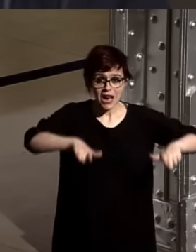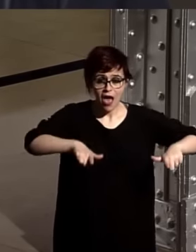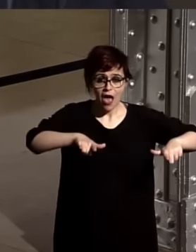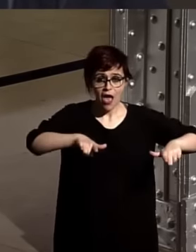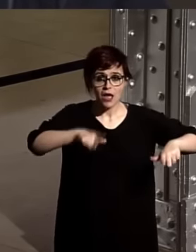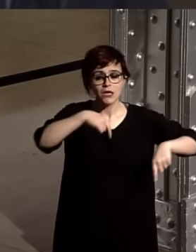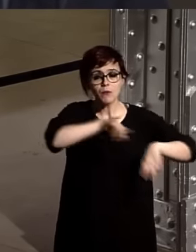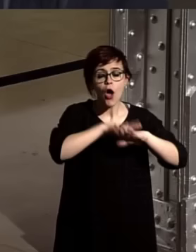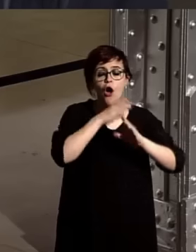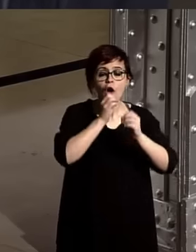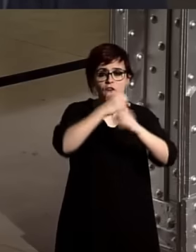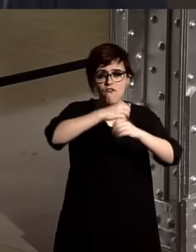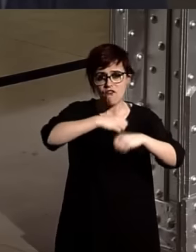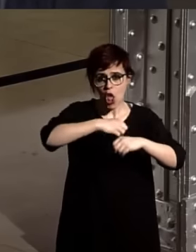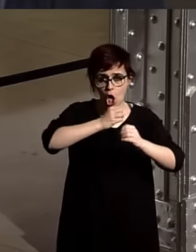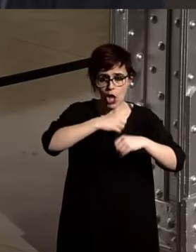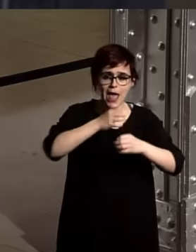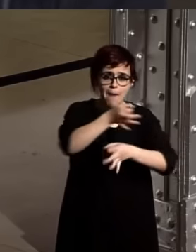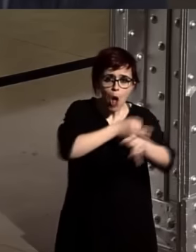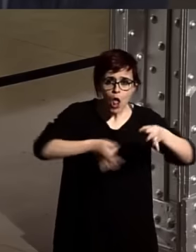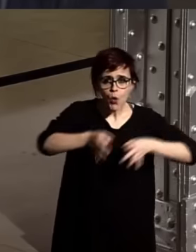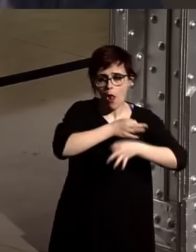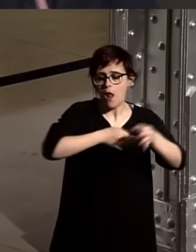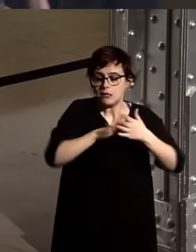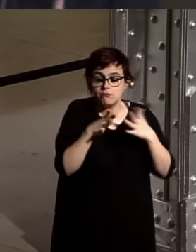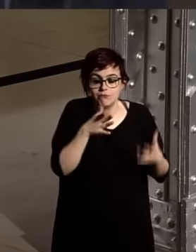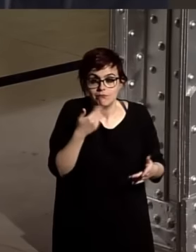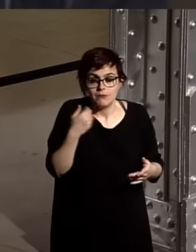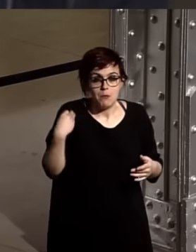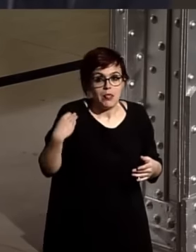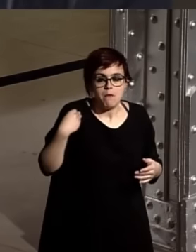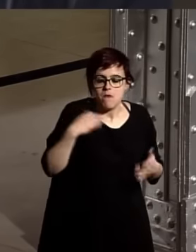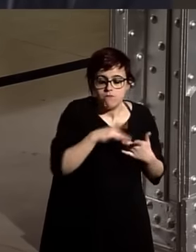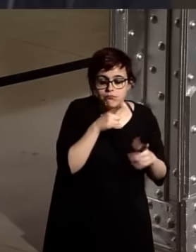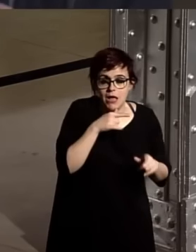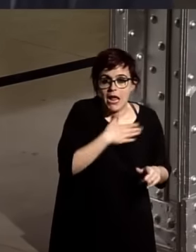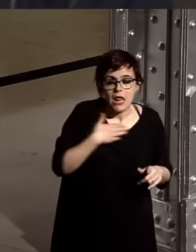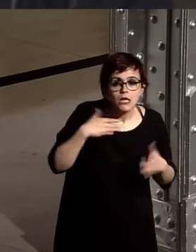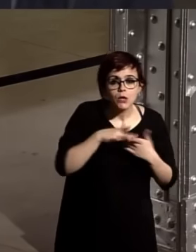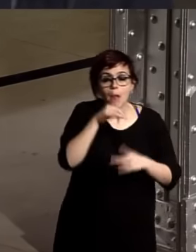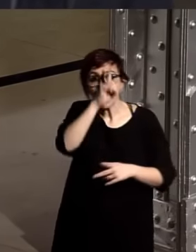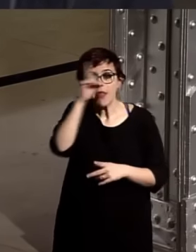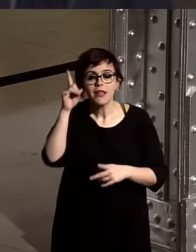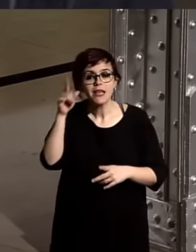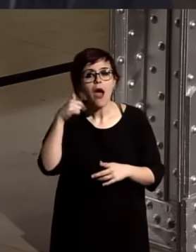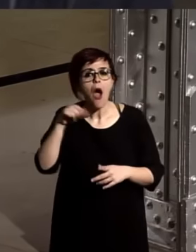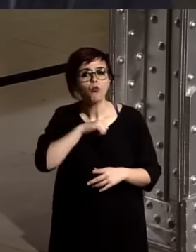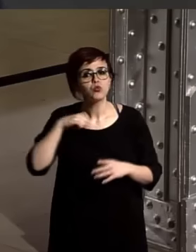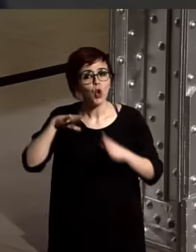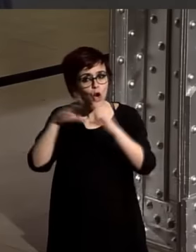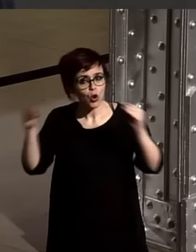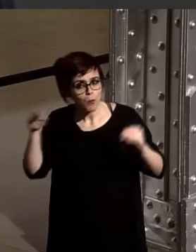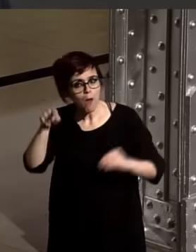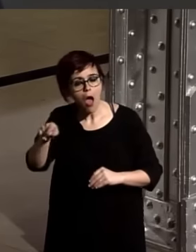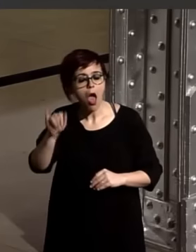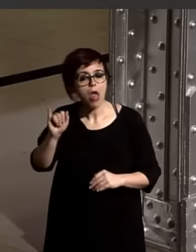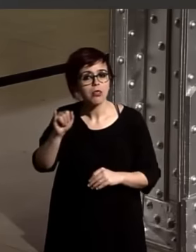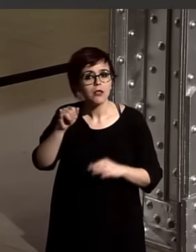no había biología molecular y yo quería hacer biología molecular no sé muy bien por qué esto era lo que yo quería hacer Y entonces en Madrid en la Autónoma